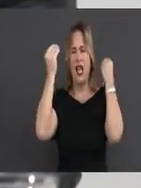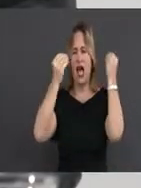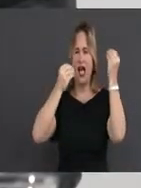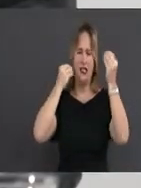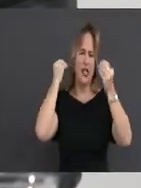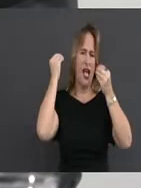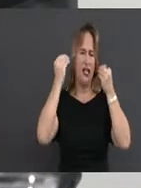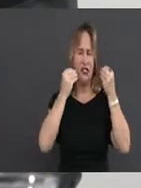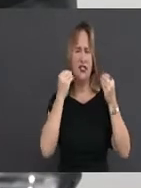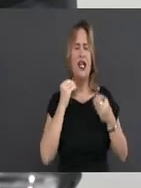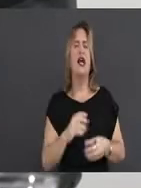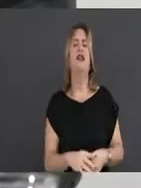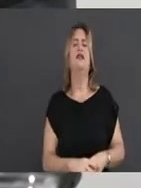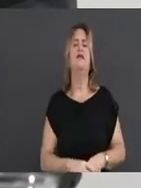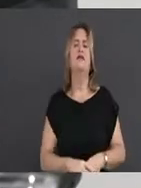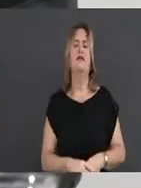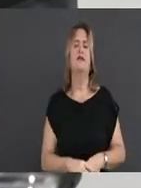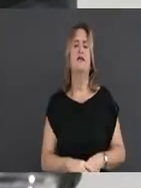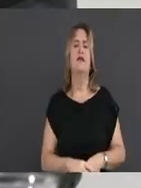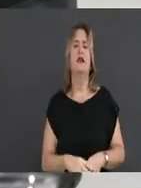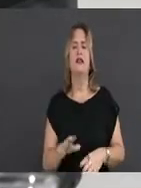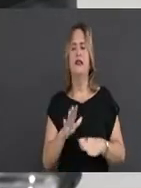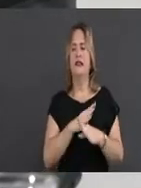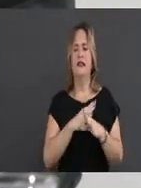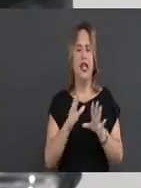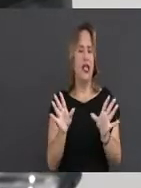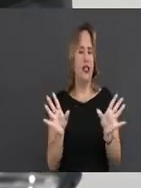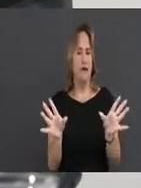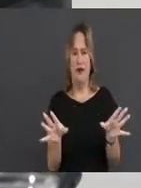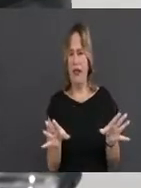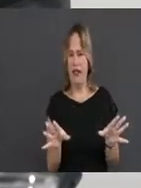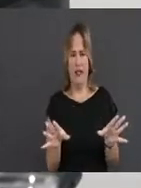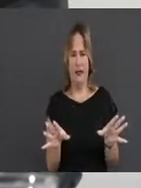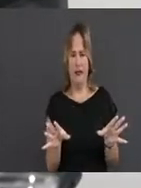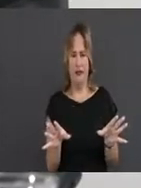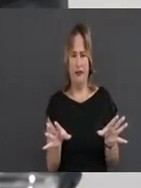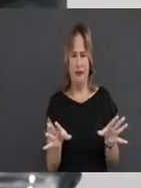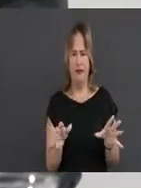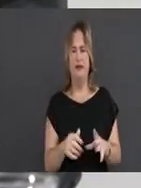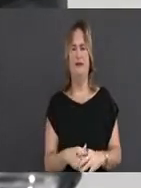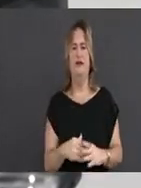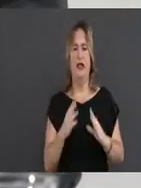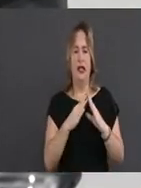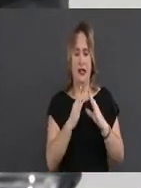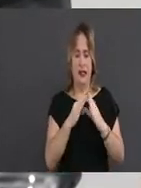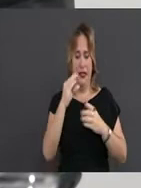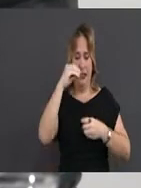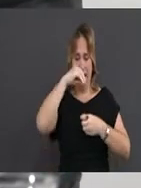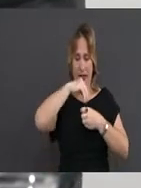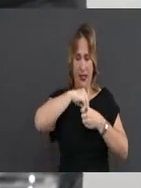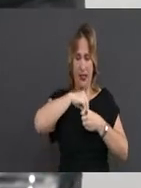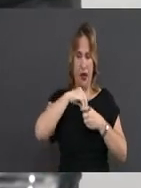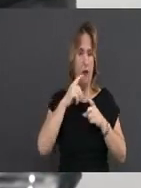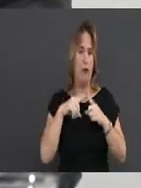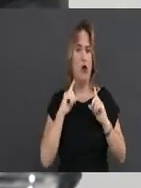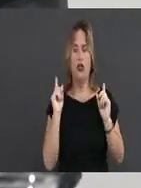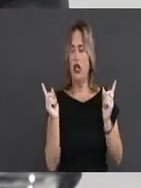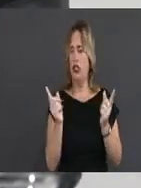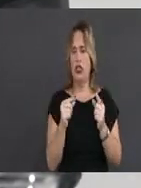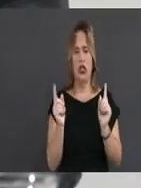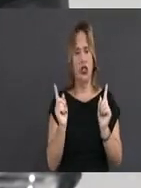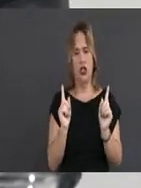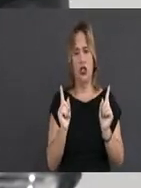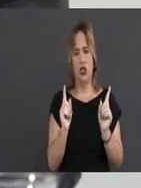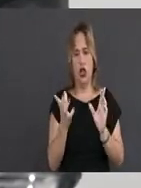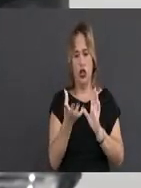hacer valoraciones de diferentes estándares de hogares. Porque todo el mundo